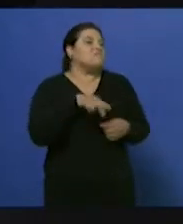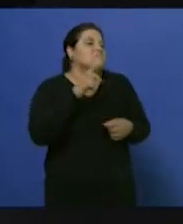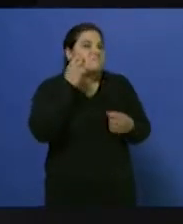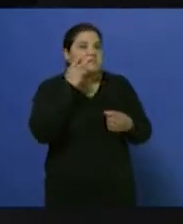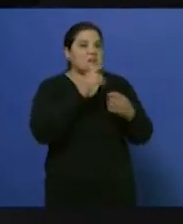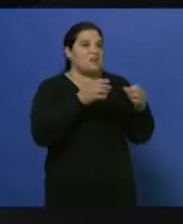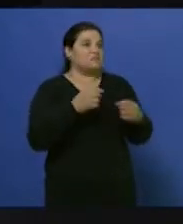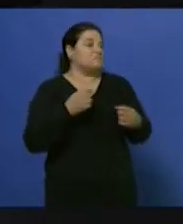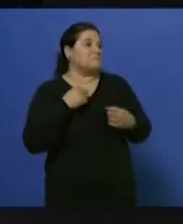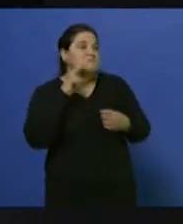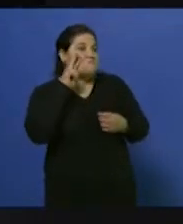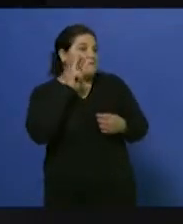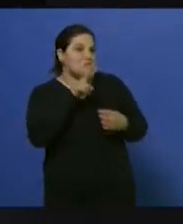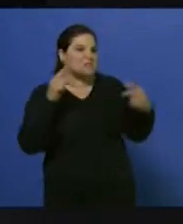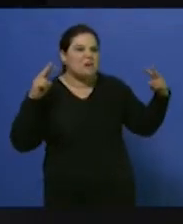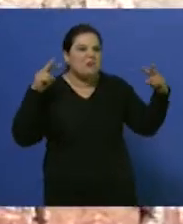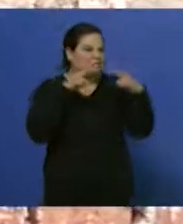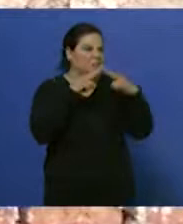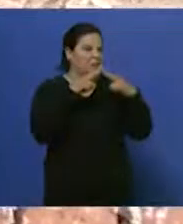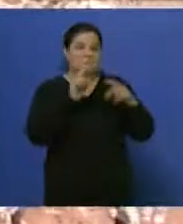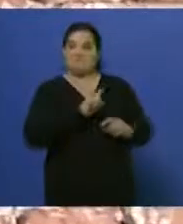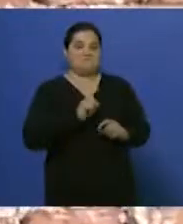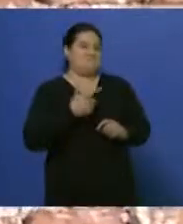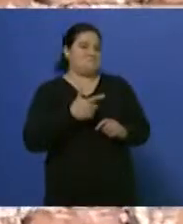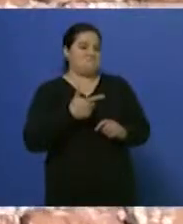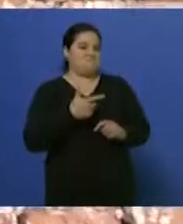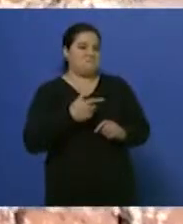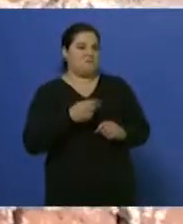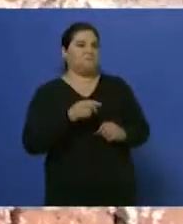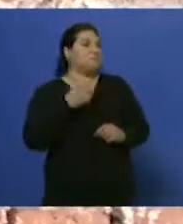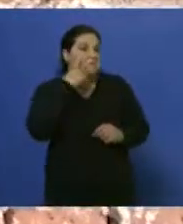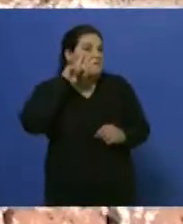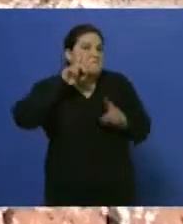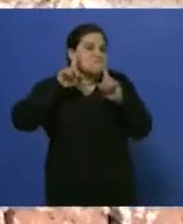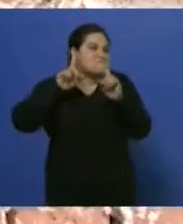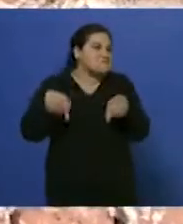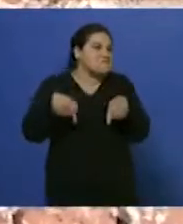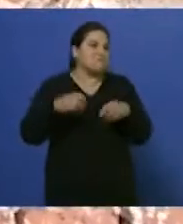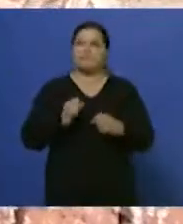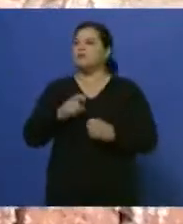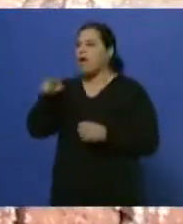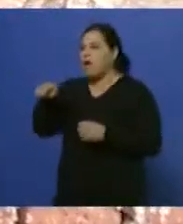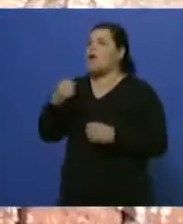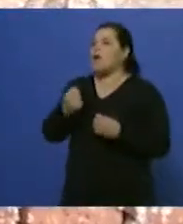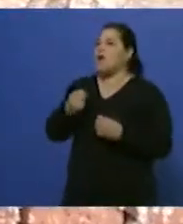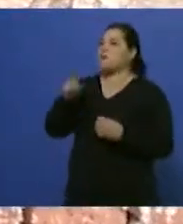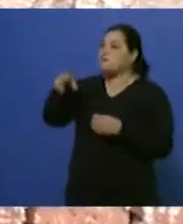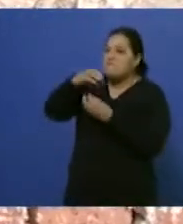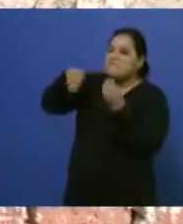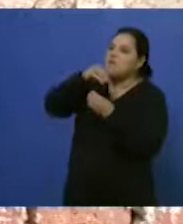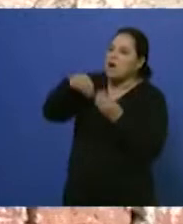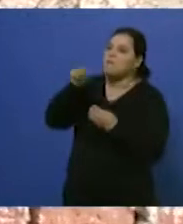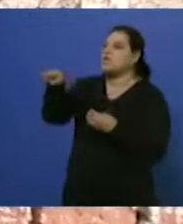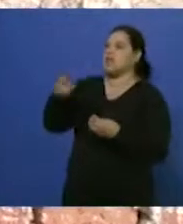haberme cruzado de frente con él, no lo conozco personalmente. ¿Algunos relacionan a algún familiar tuyo, creo que tu señora particularmente, con